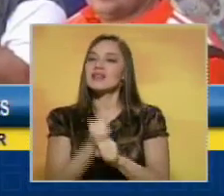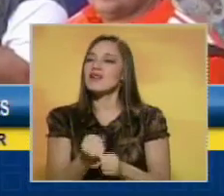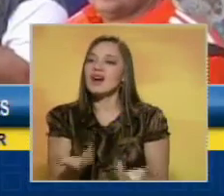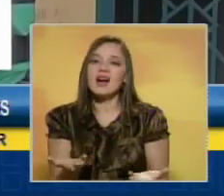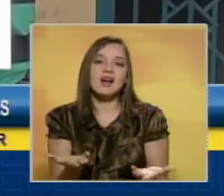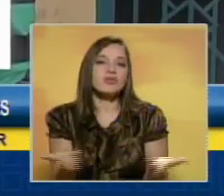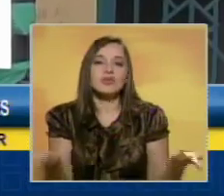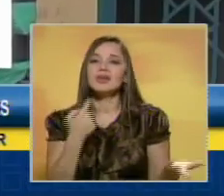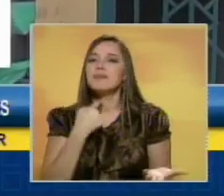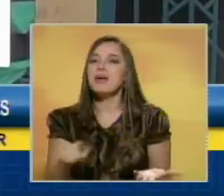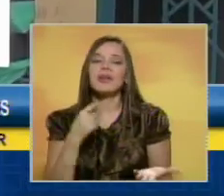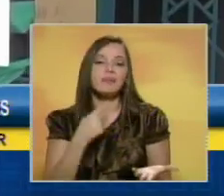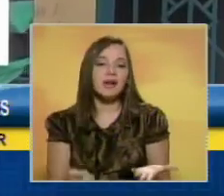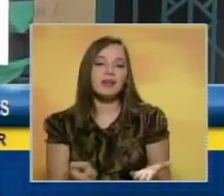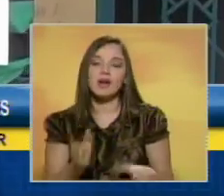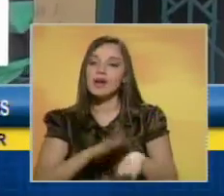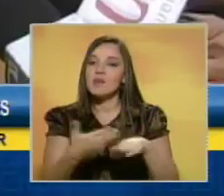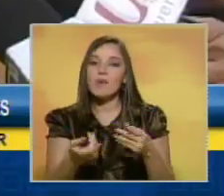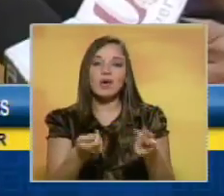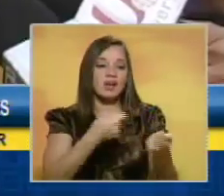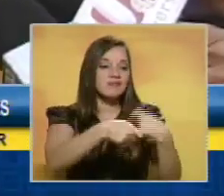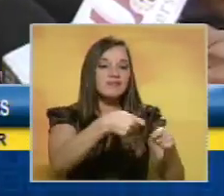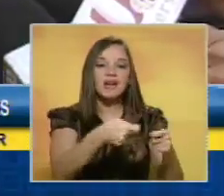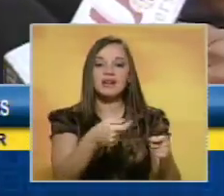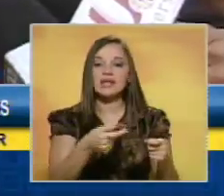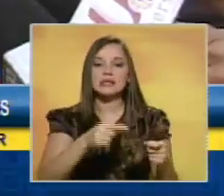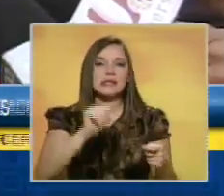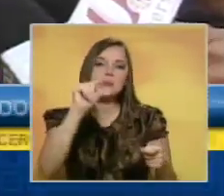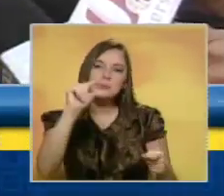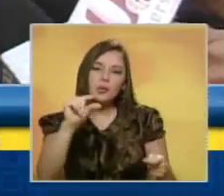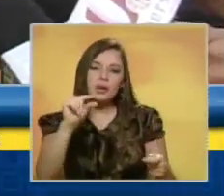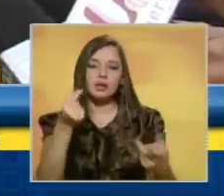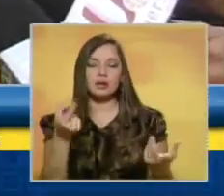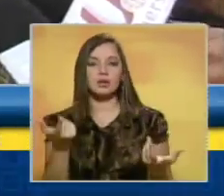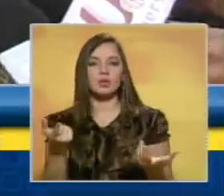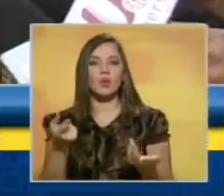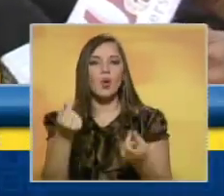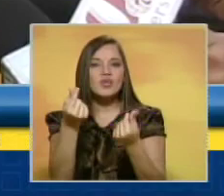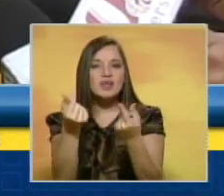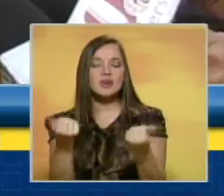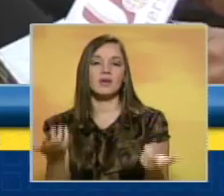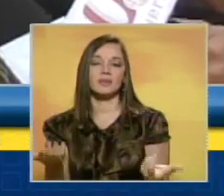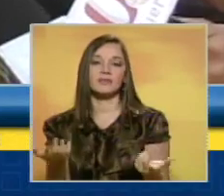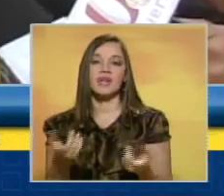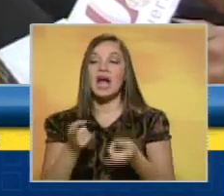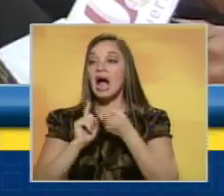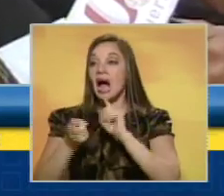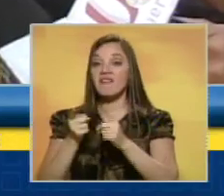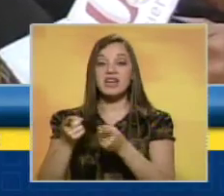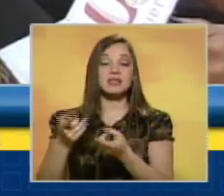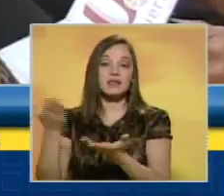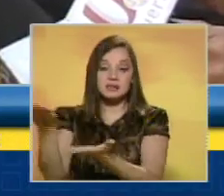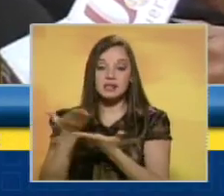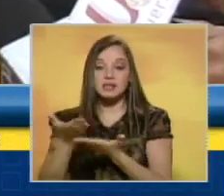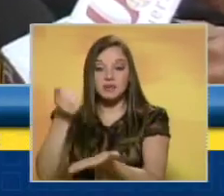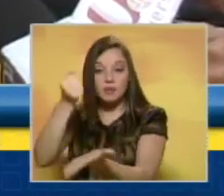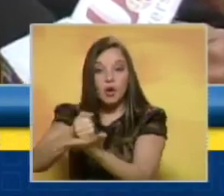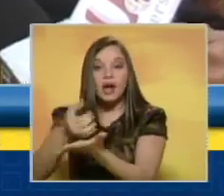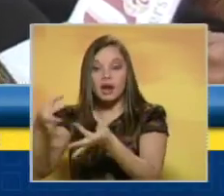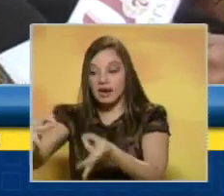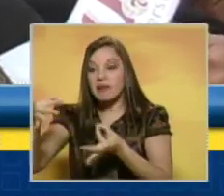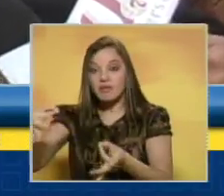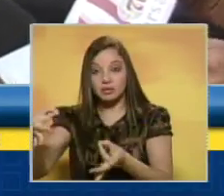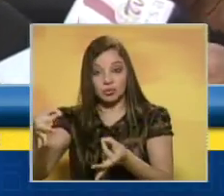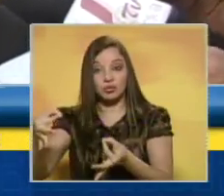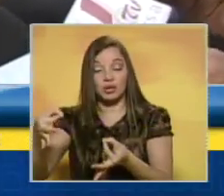porque el precio regulado es inferior al de los mataderos. Pocas veces o nunca recibimos las facturas legales donde se establezca el precio que estamos pagando,